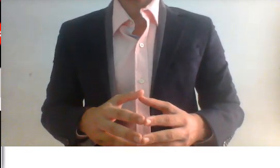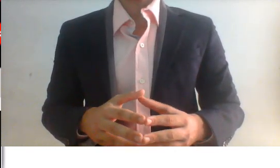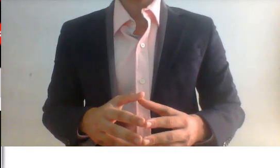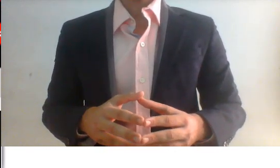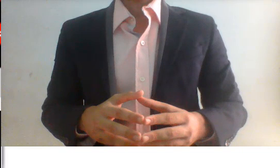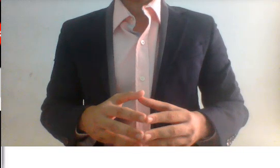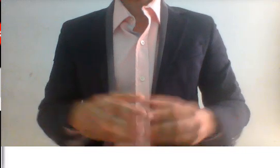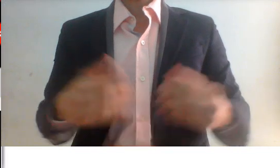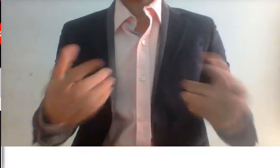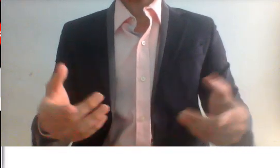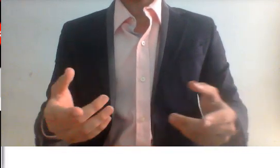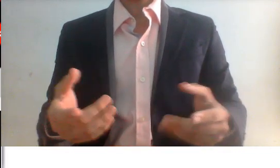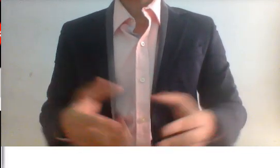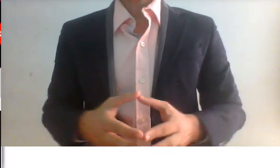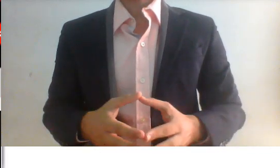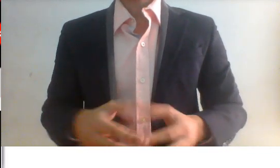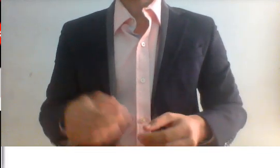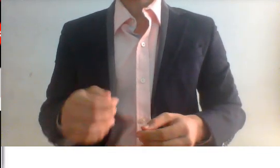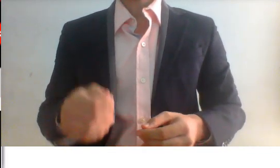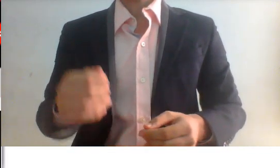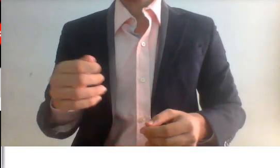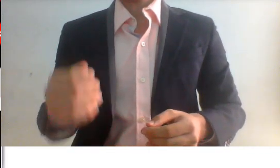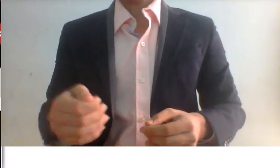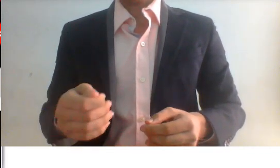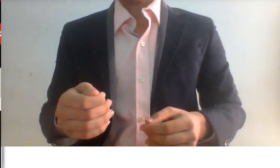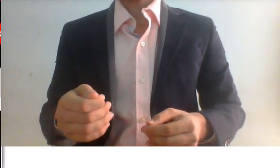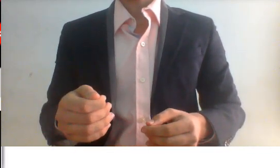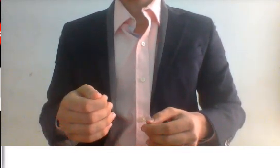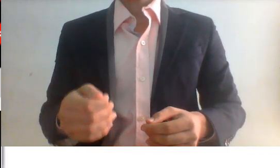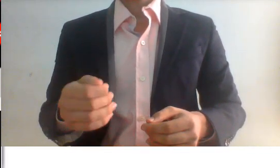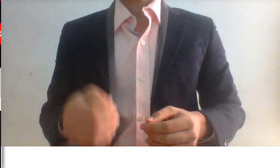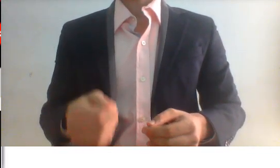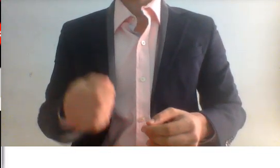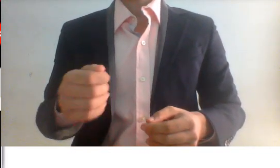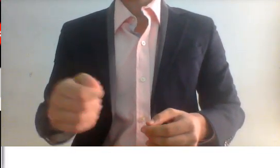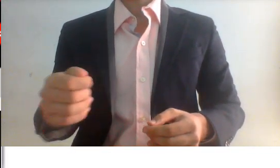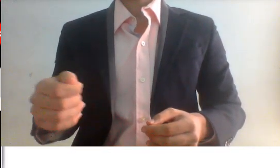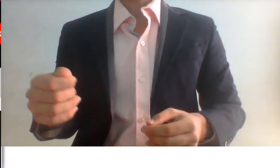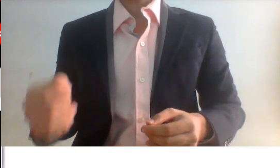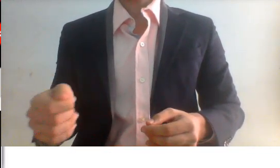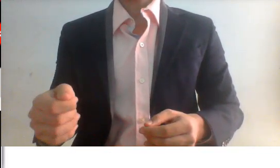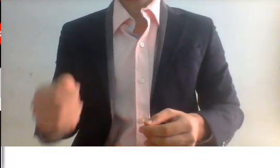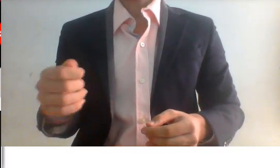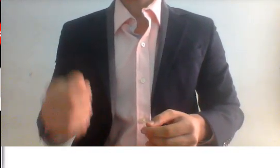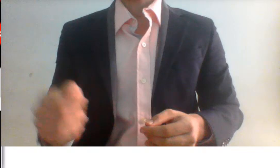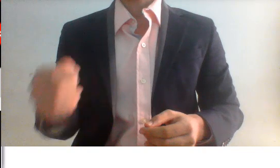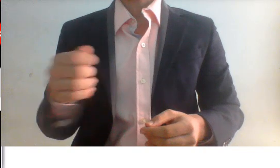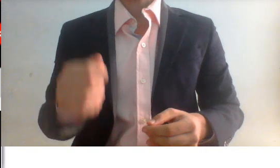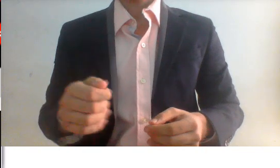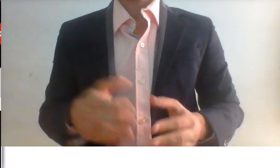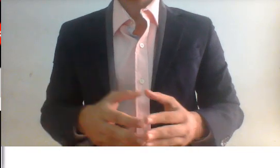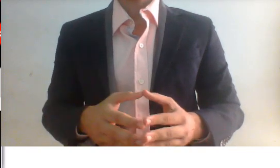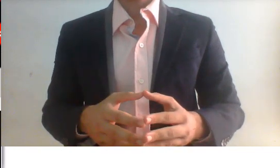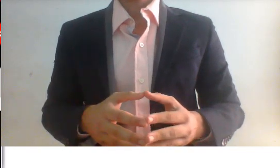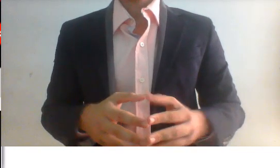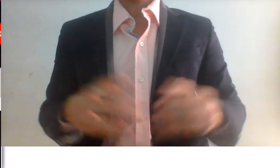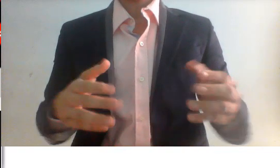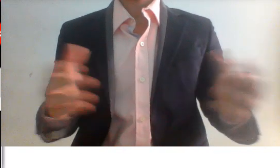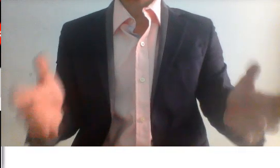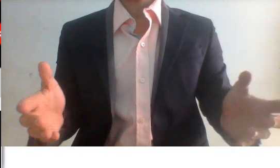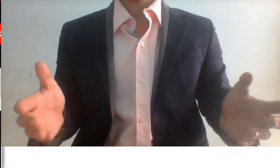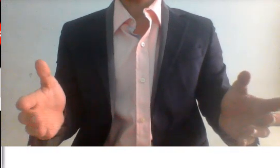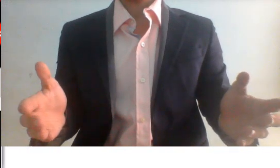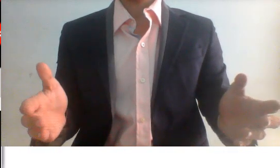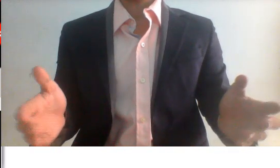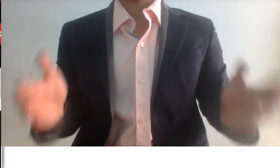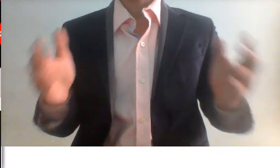traído al video. El gobierno de México había entregado información privilegiada que relacionaba a Genaro García Luna con actividades irregulares, como es en